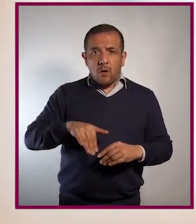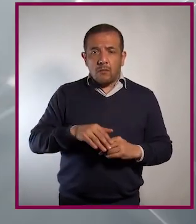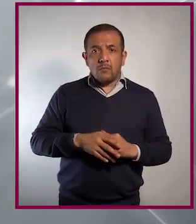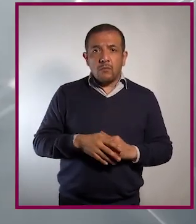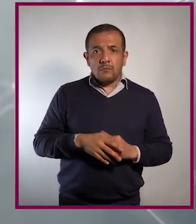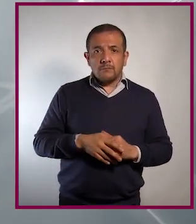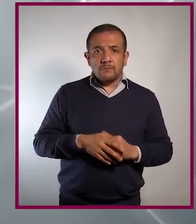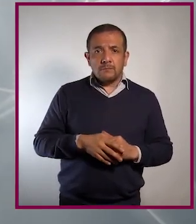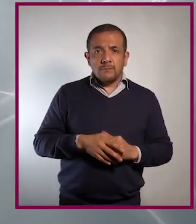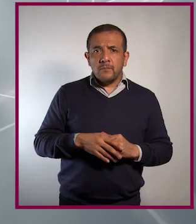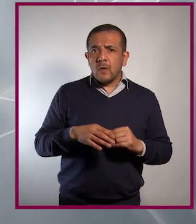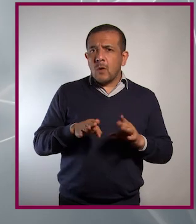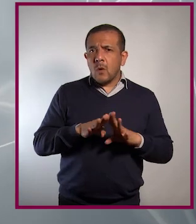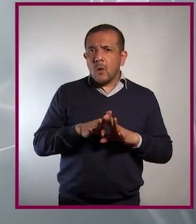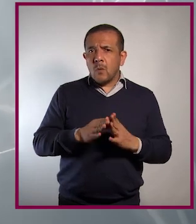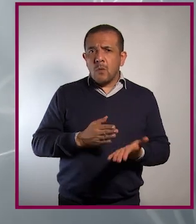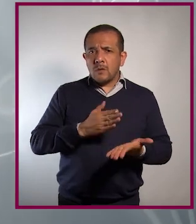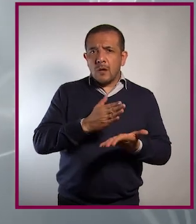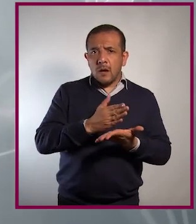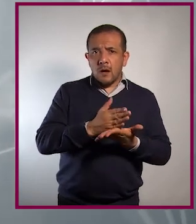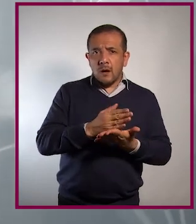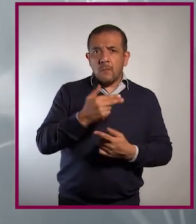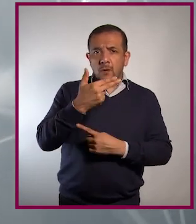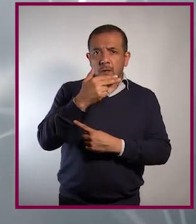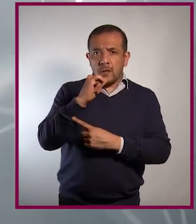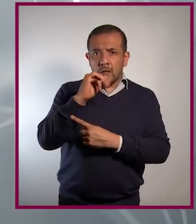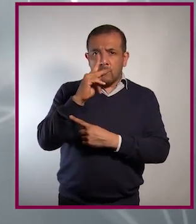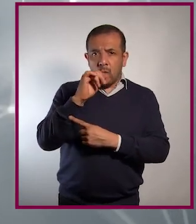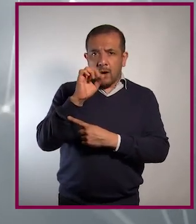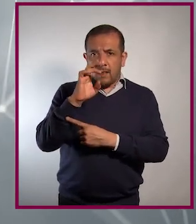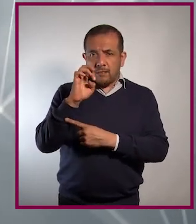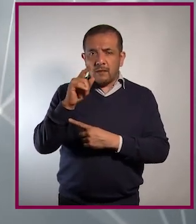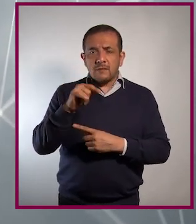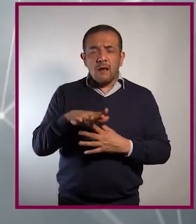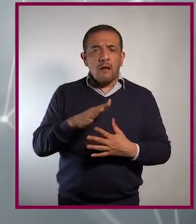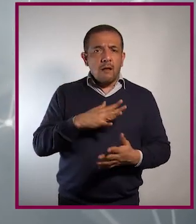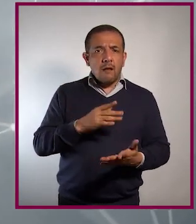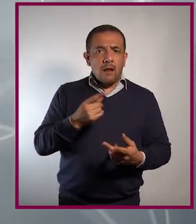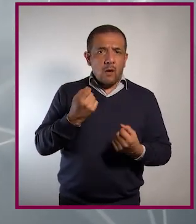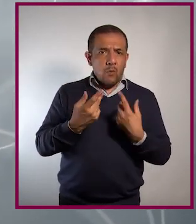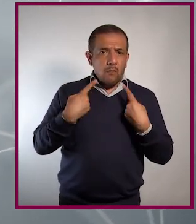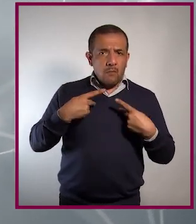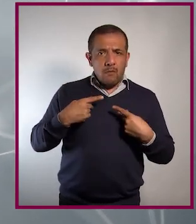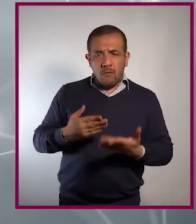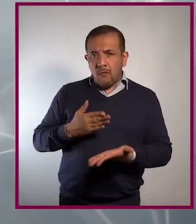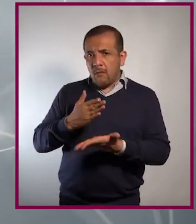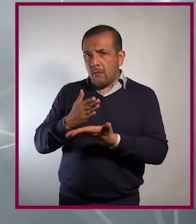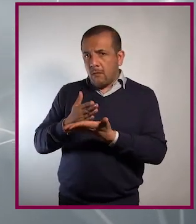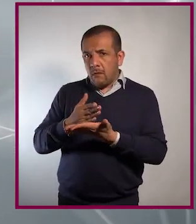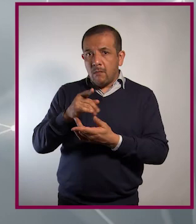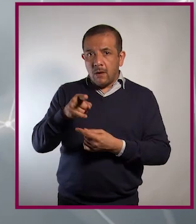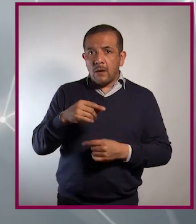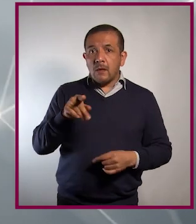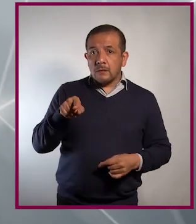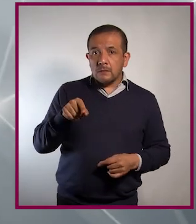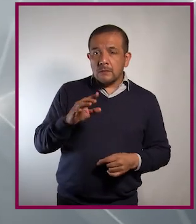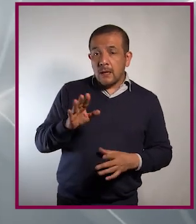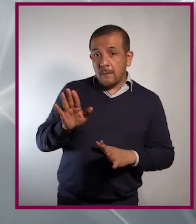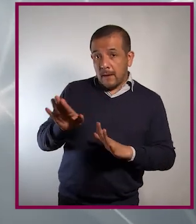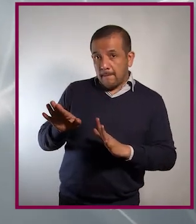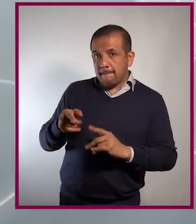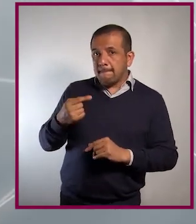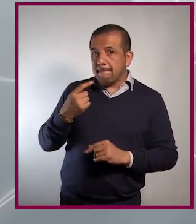cadáver. ¿Cómo era una consulta con Hipócrates? Bien, si alguien llegaba con síntomas de tuberculosis, él le pedía a